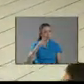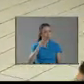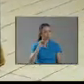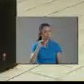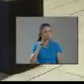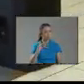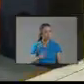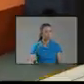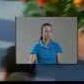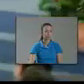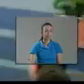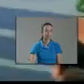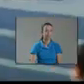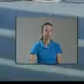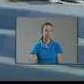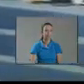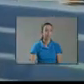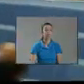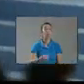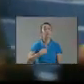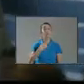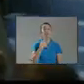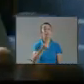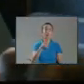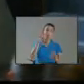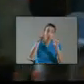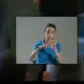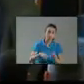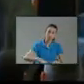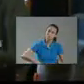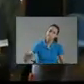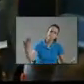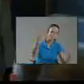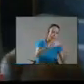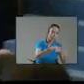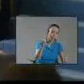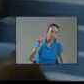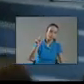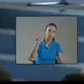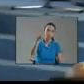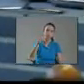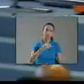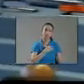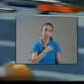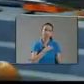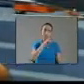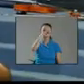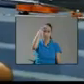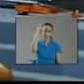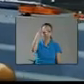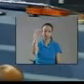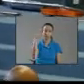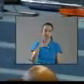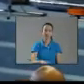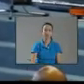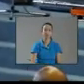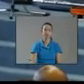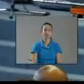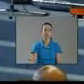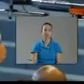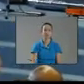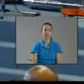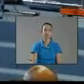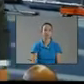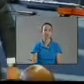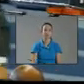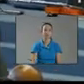ti misericordia y ponga en ti paz. Paz a ti, paz a tu familia y paz